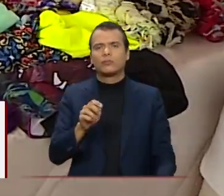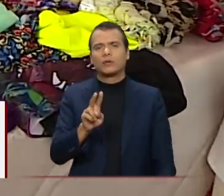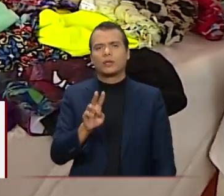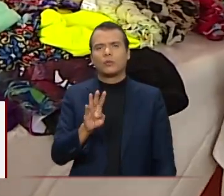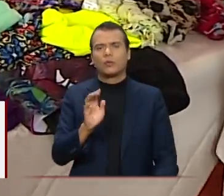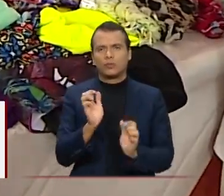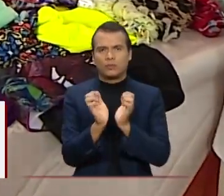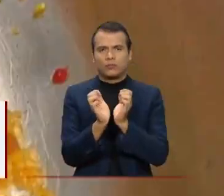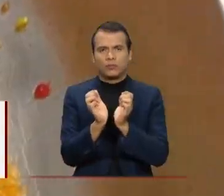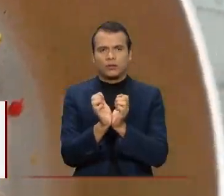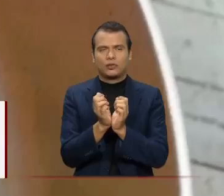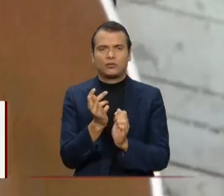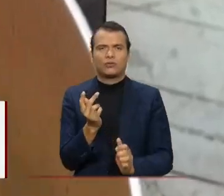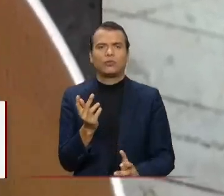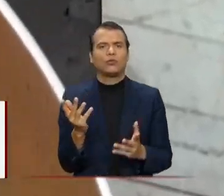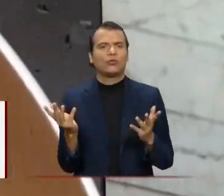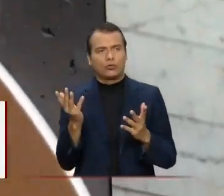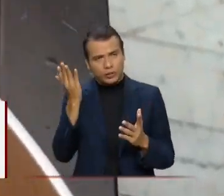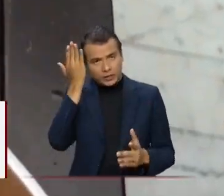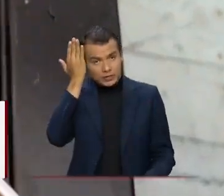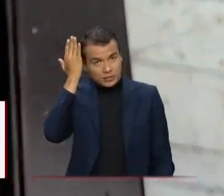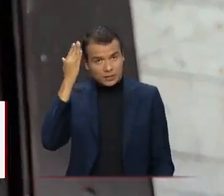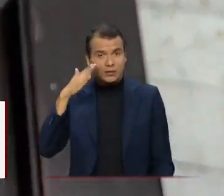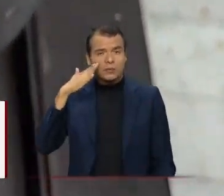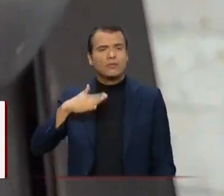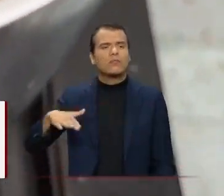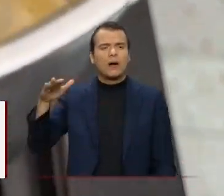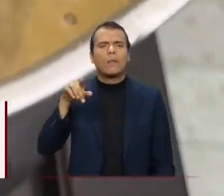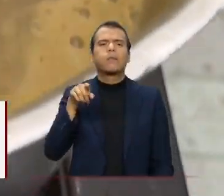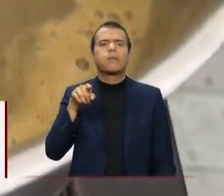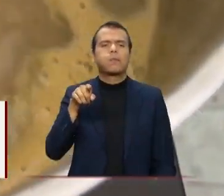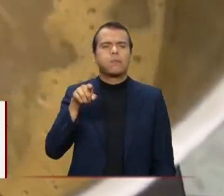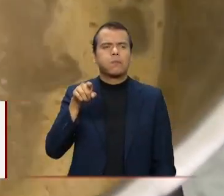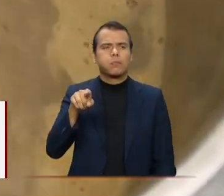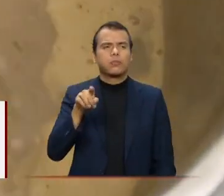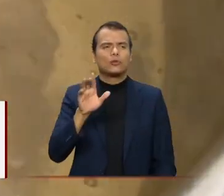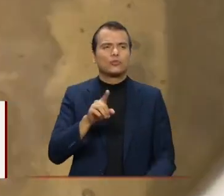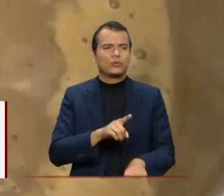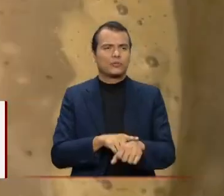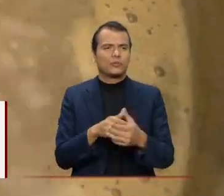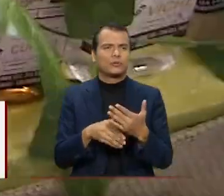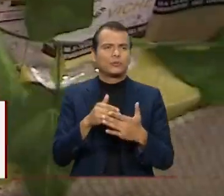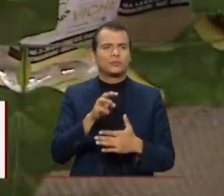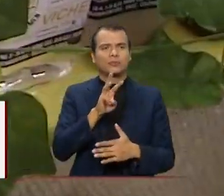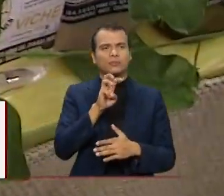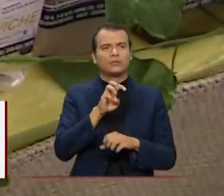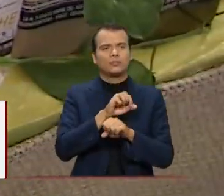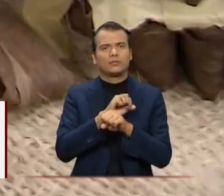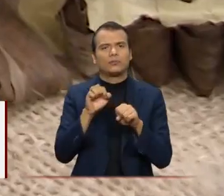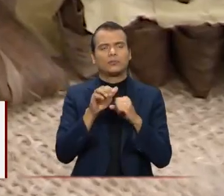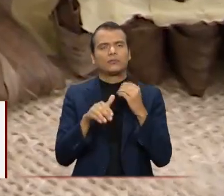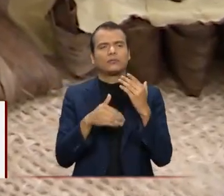en el parque principal del municipio del Cerrito, Valle del Cauca, desde las 8 de la mañana